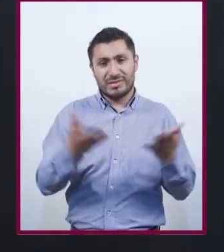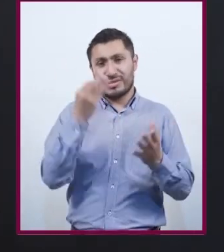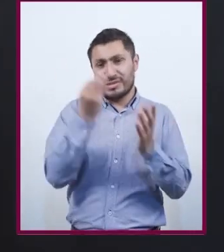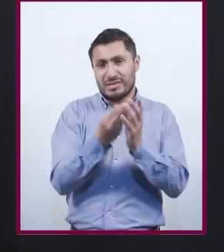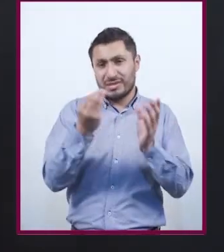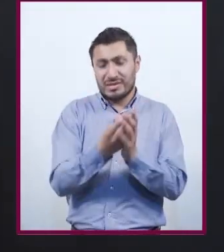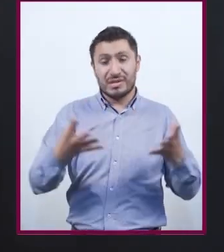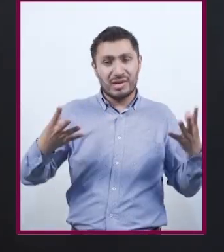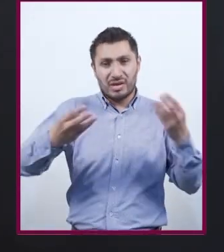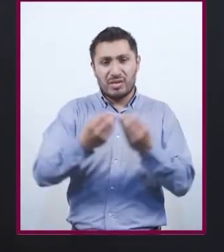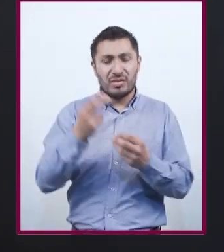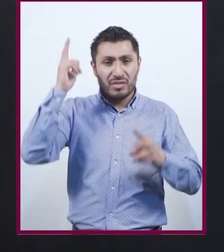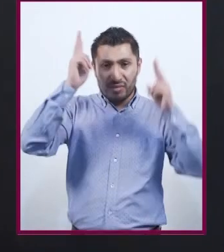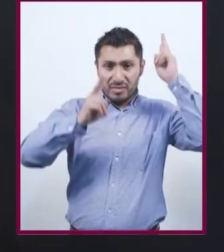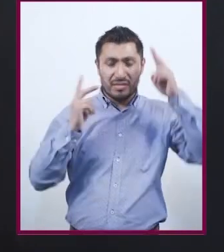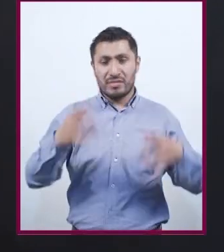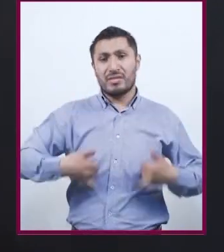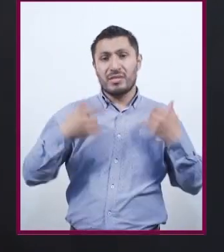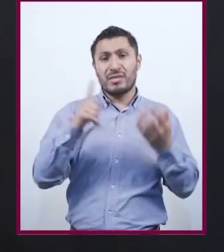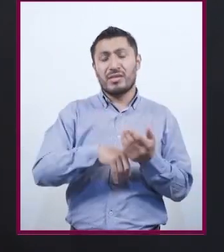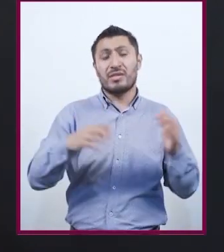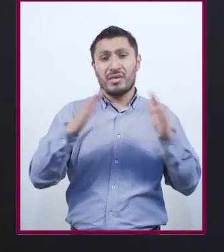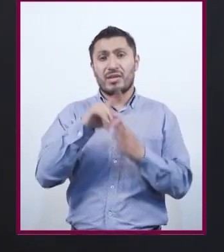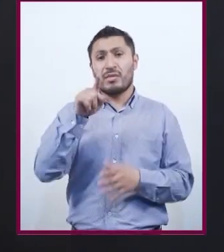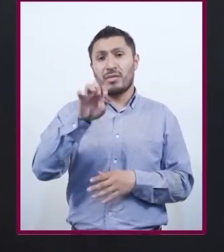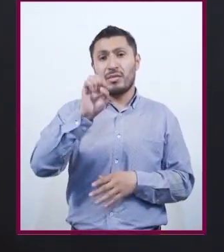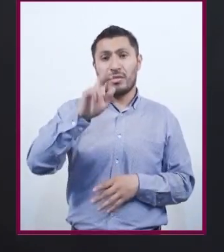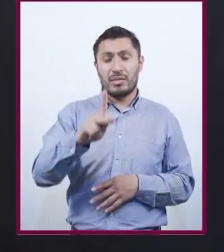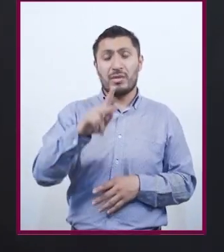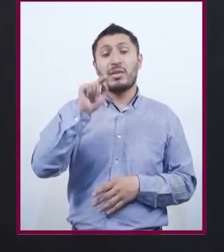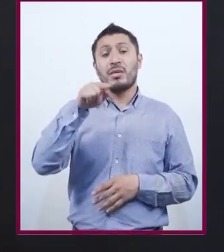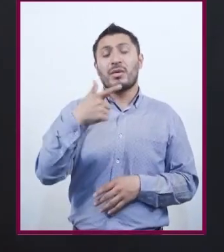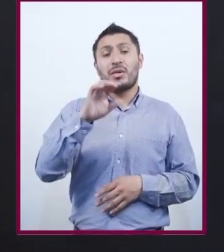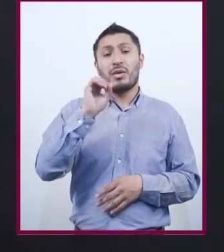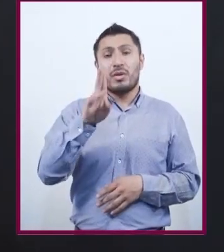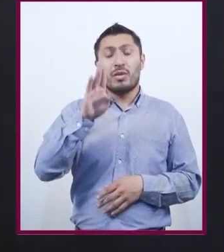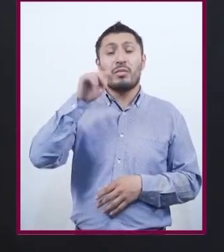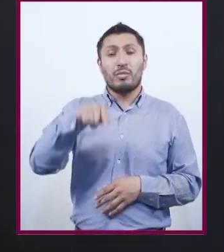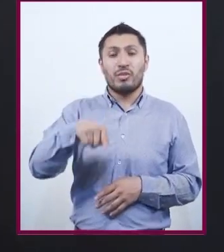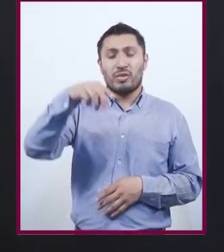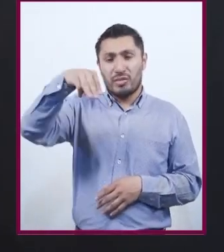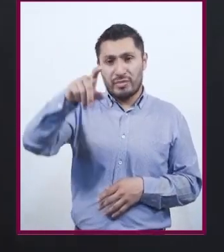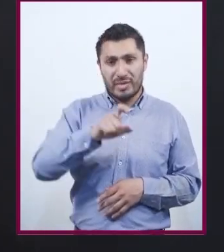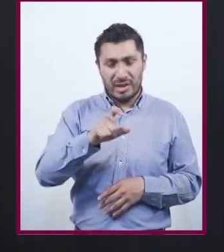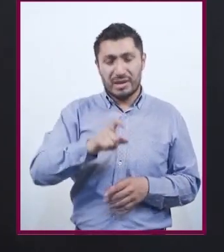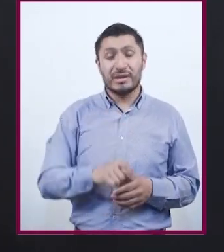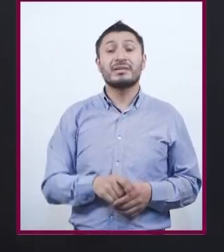históricos. Ayúdanos a construir este programa juntos. Visítanos en